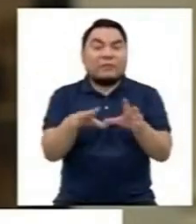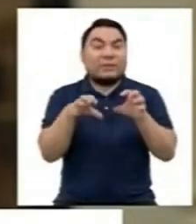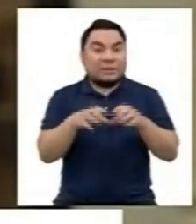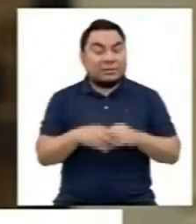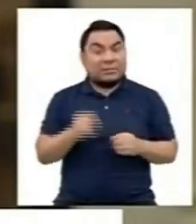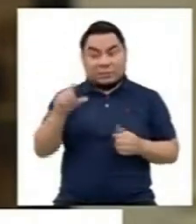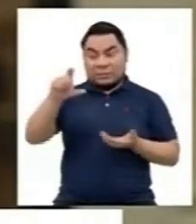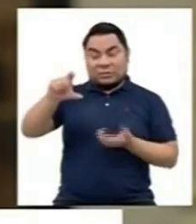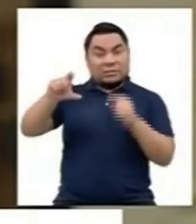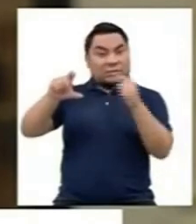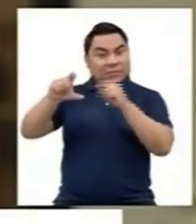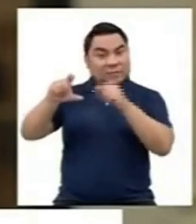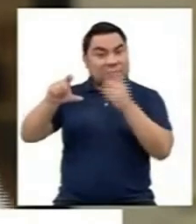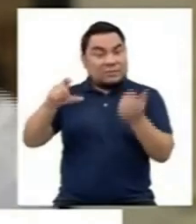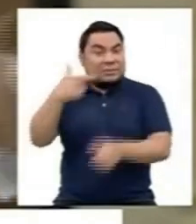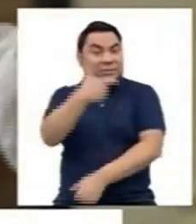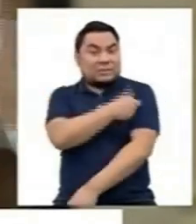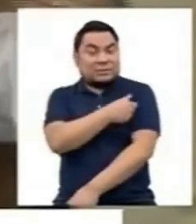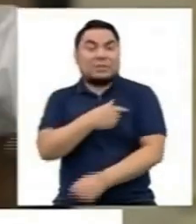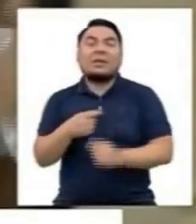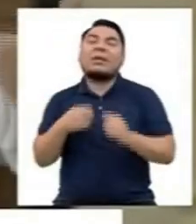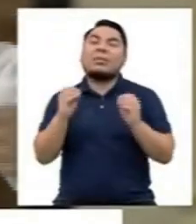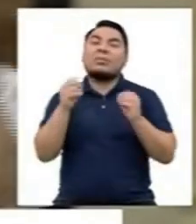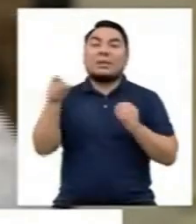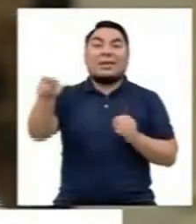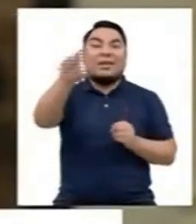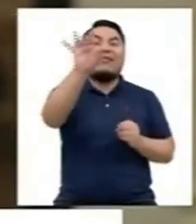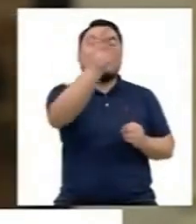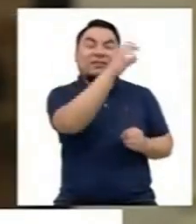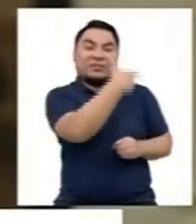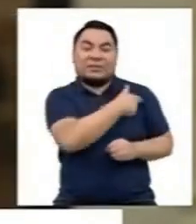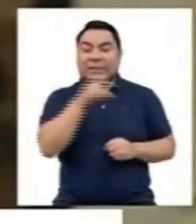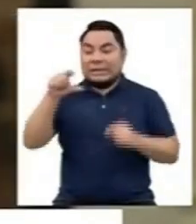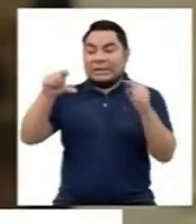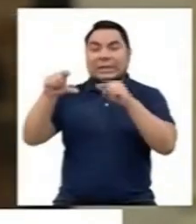yo, en este caso, se podría decir tan católico que digamos, pero